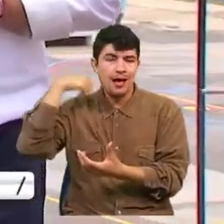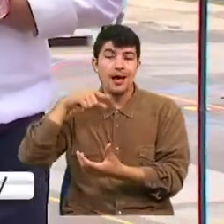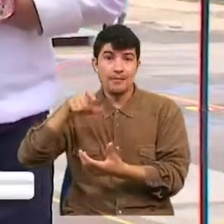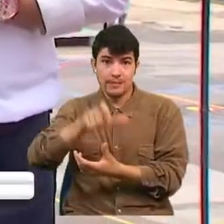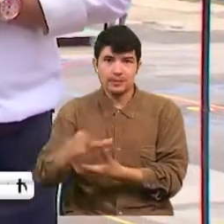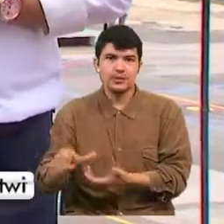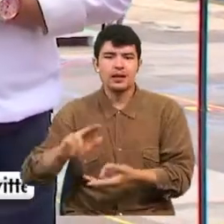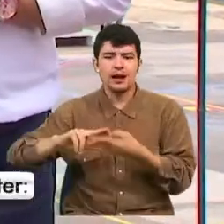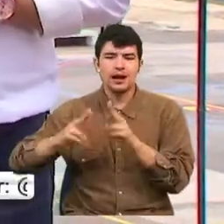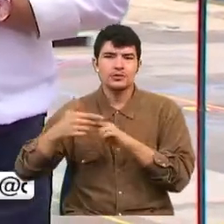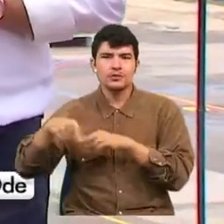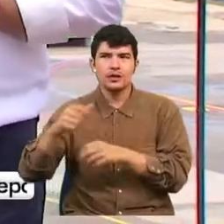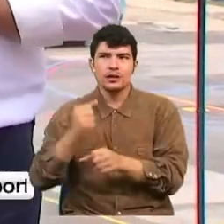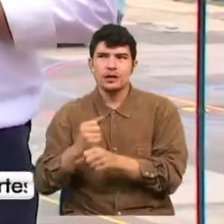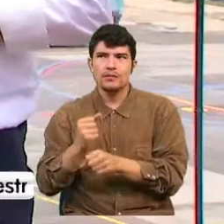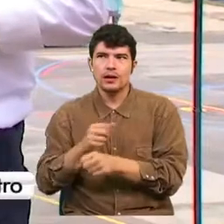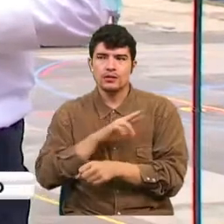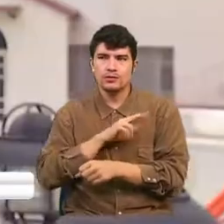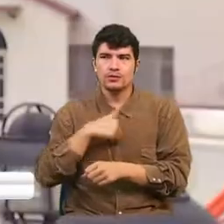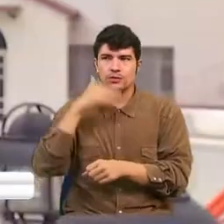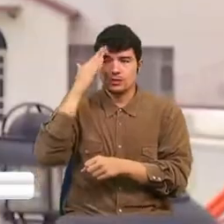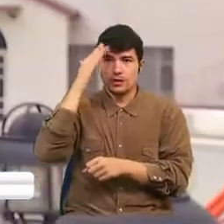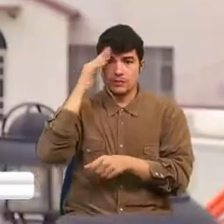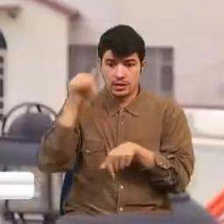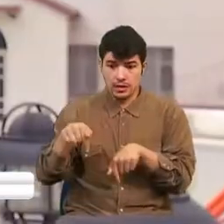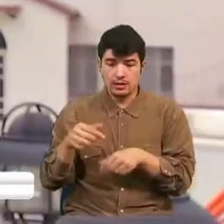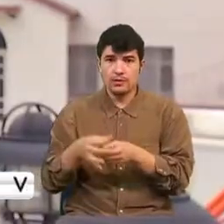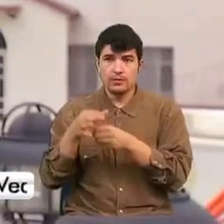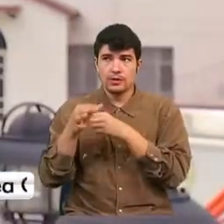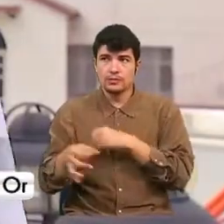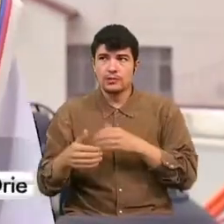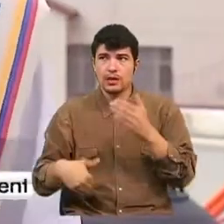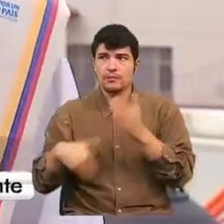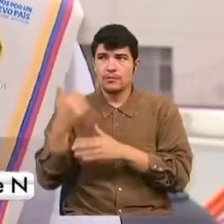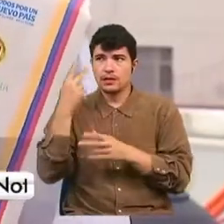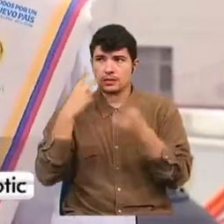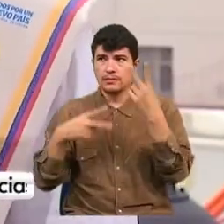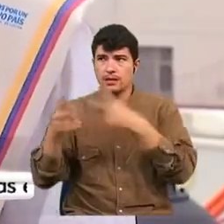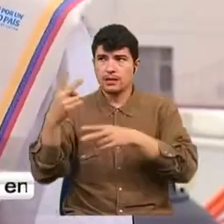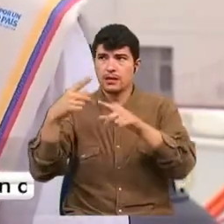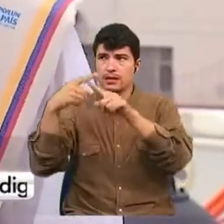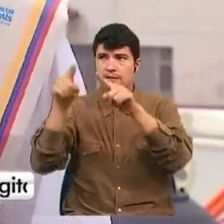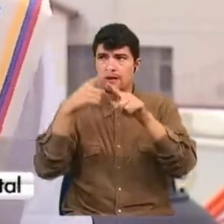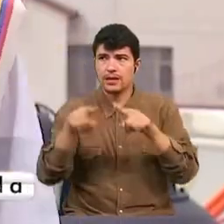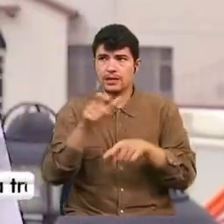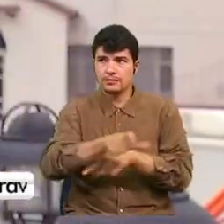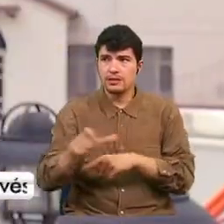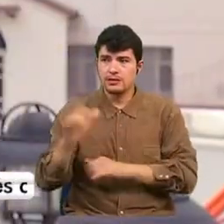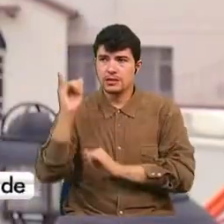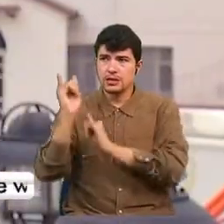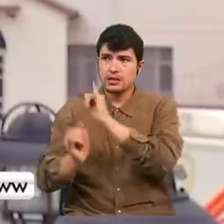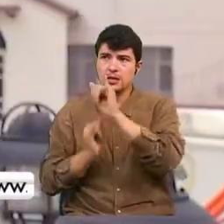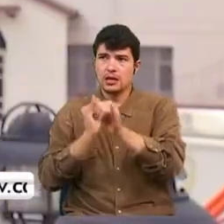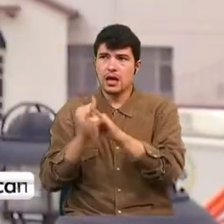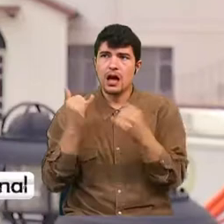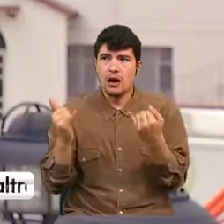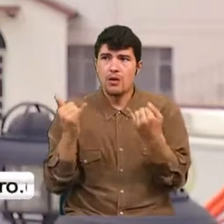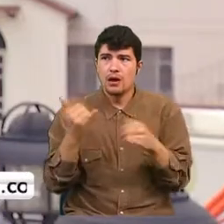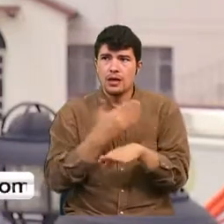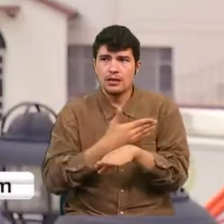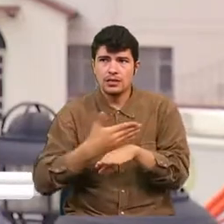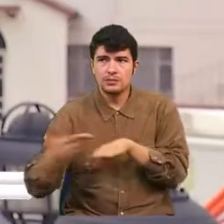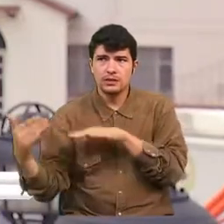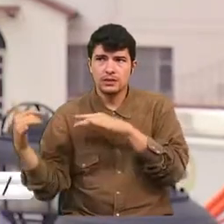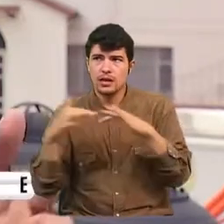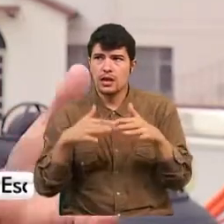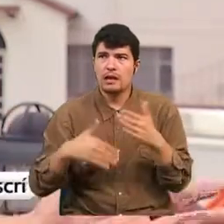trabajando sobre ese tema. Sabemos que en mi municipio, la provincia de Vélez, lo empiezan a visitar gente de otros países. Ahora con lo del posconflicto ya